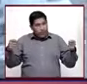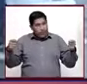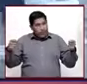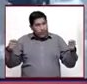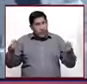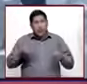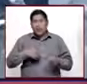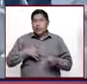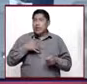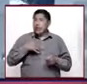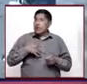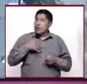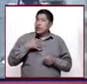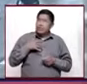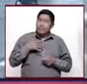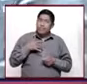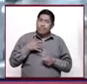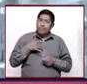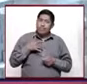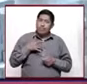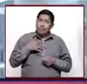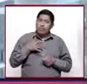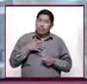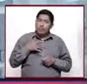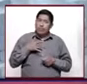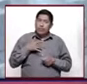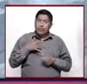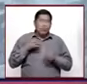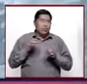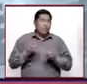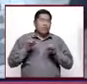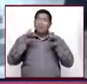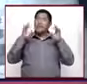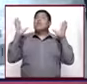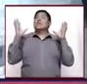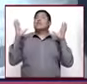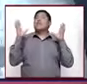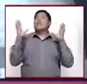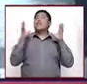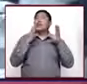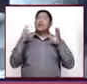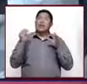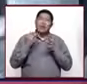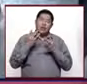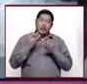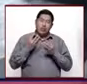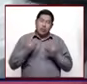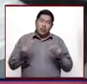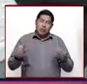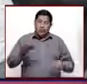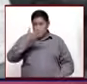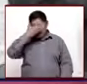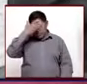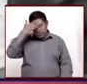y sentir esa textura no tiene precio y prácticamente está quedando en el olvido.